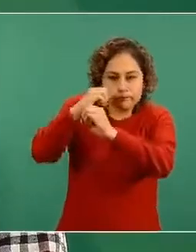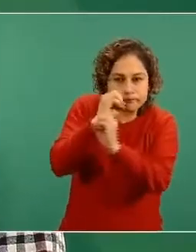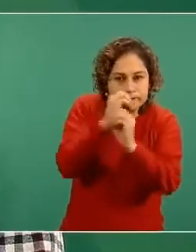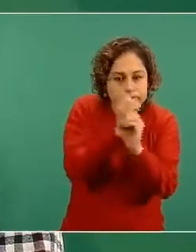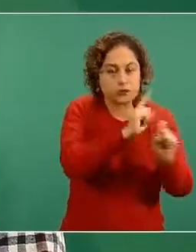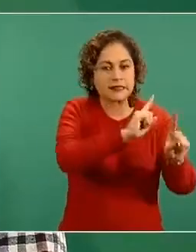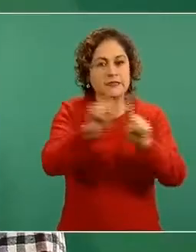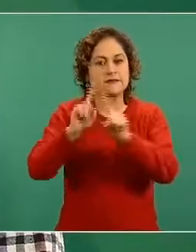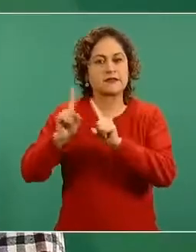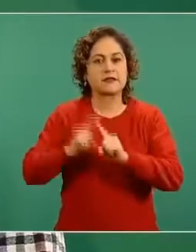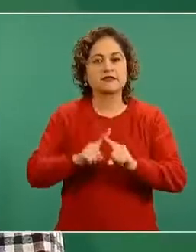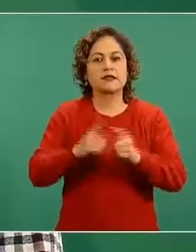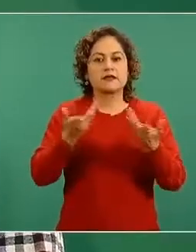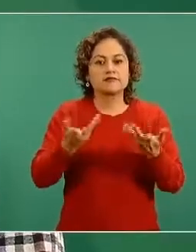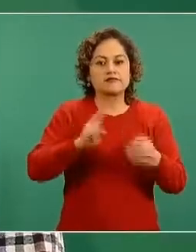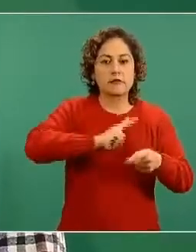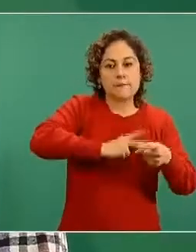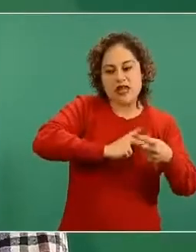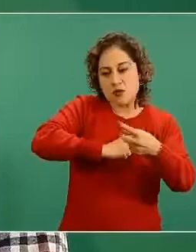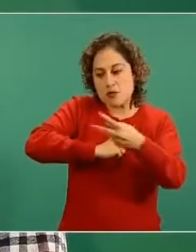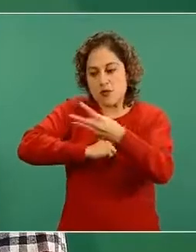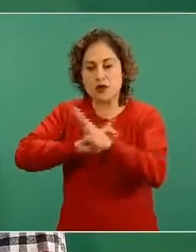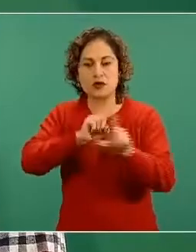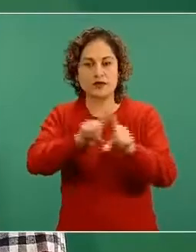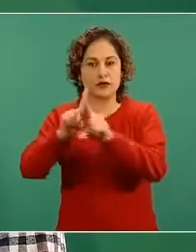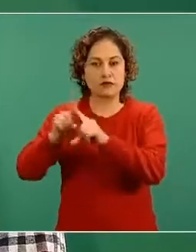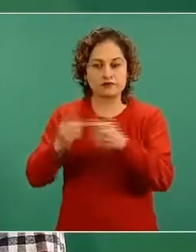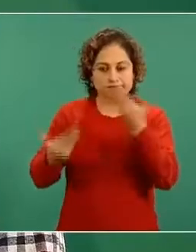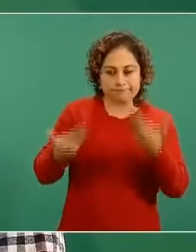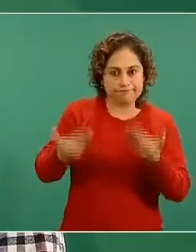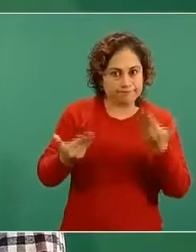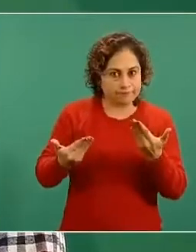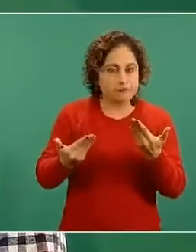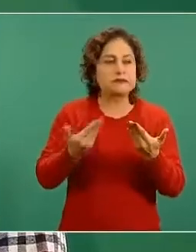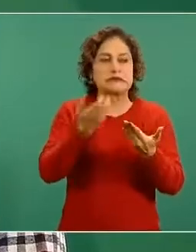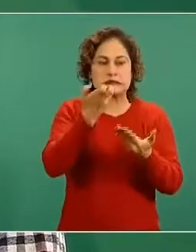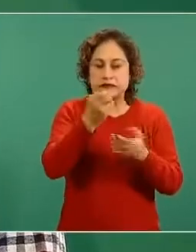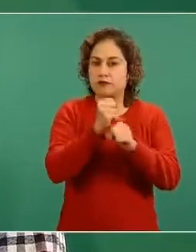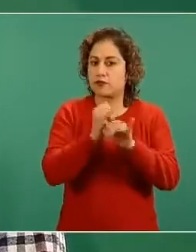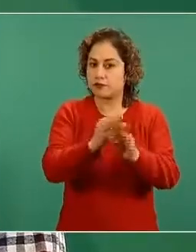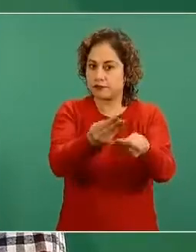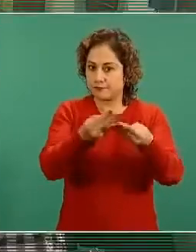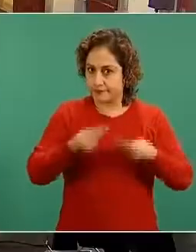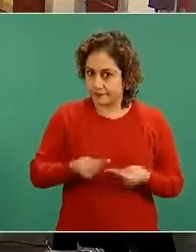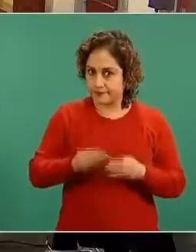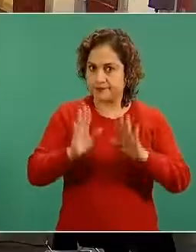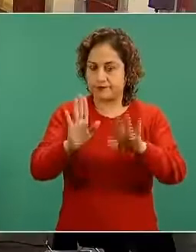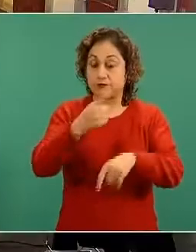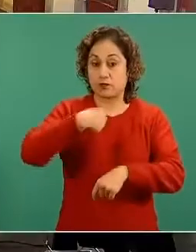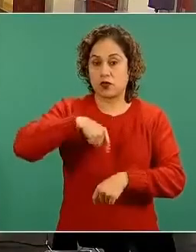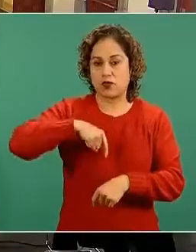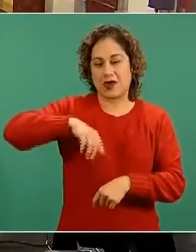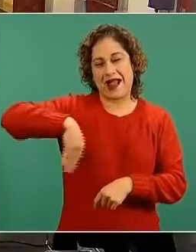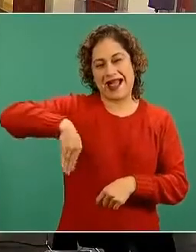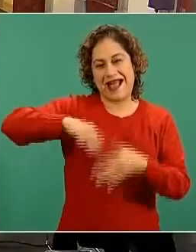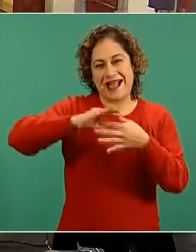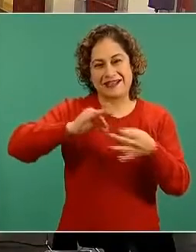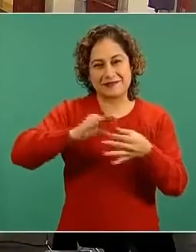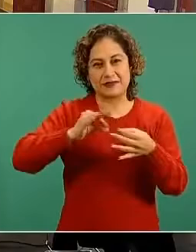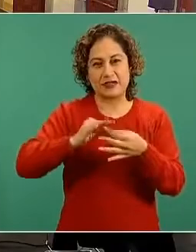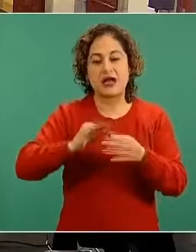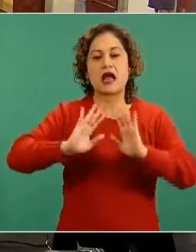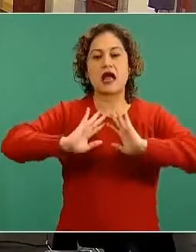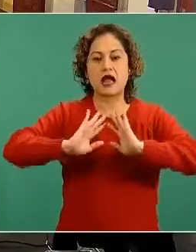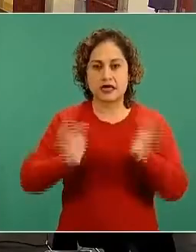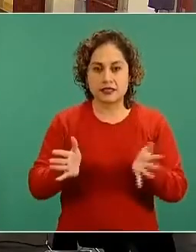poder comparar cepas, por ejemplo, o variantes. Como comentábamos hace unos días, tuvimos ya un caso registrado,